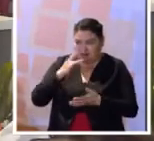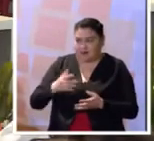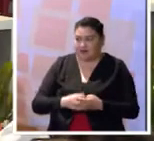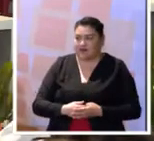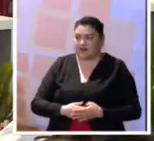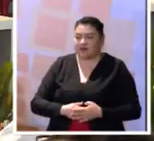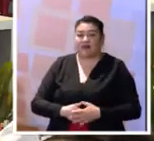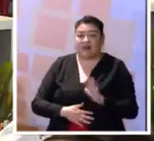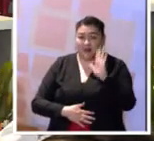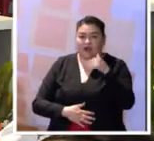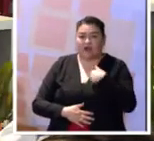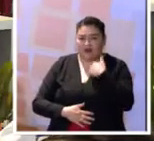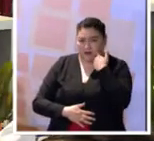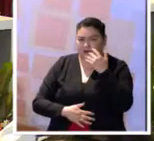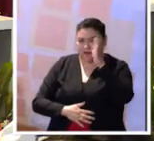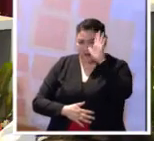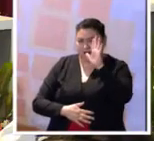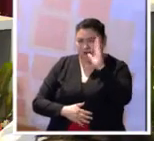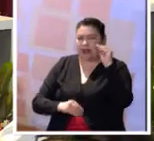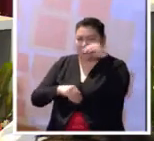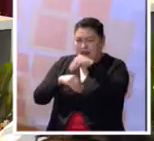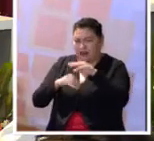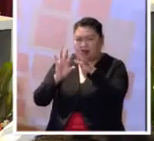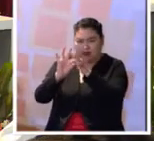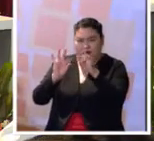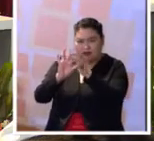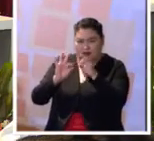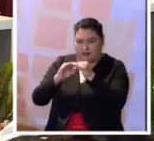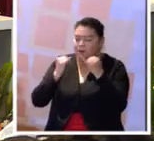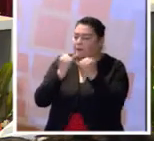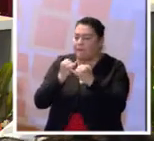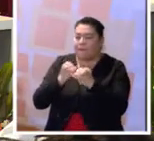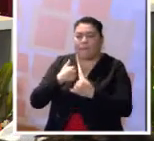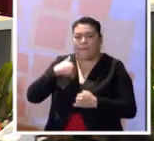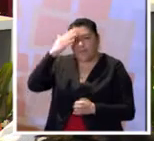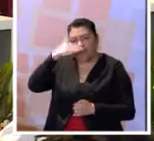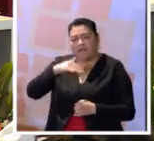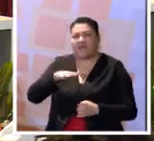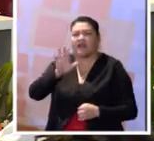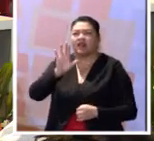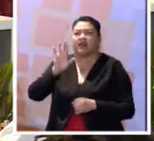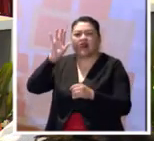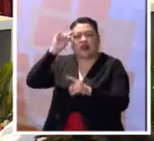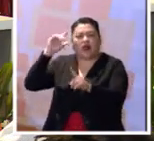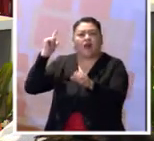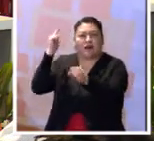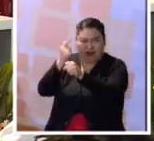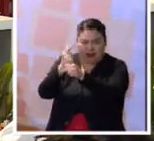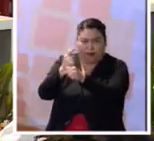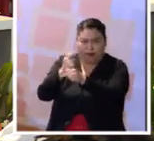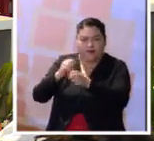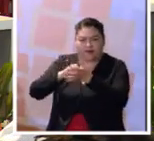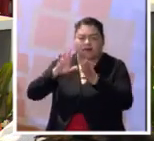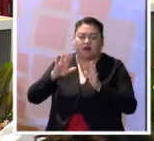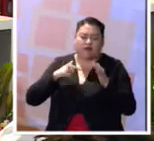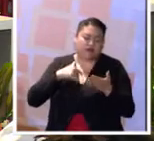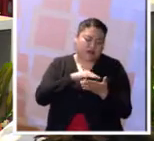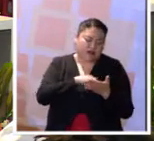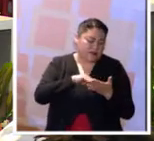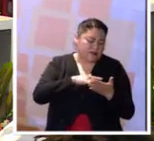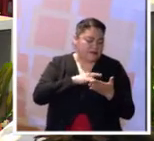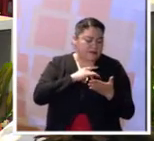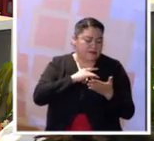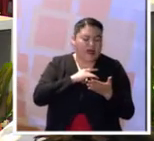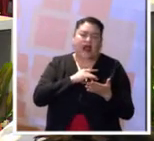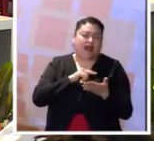quería hacer una acotación de la importancia de esta interpretación finalista, ¿no? Porque hay muchas veces interpretaciones muy estrictas, ¿no?, de